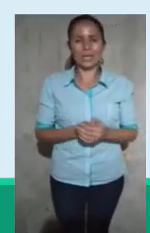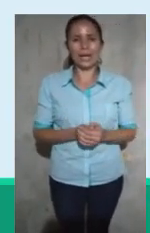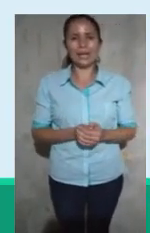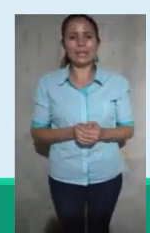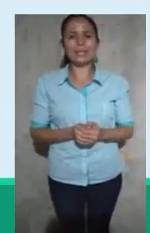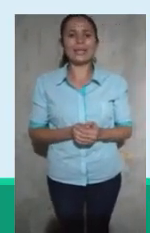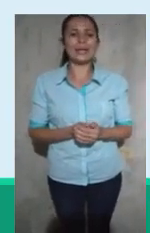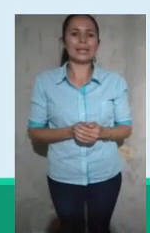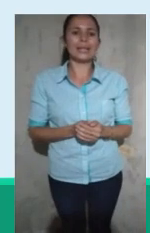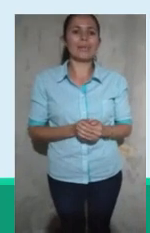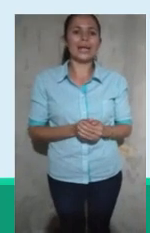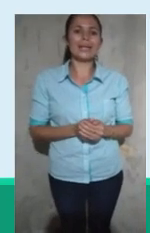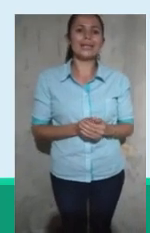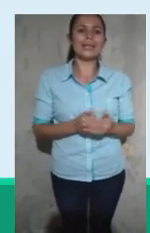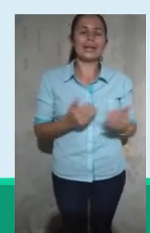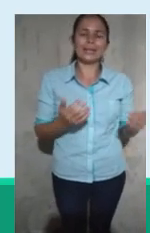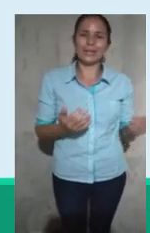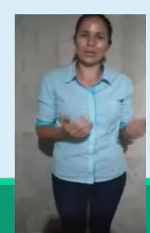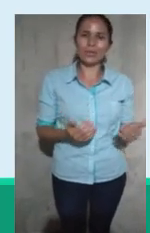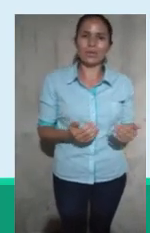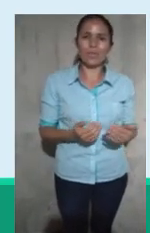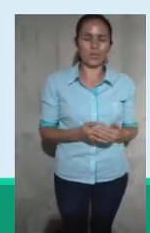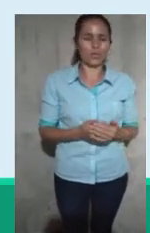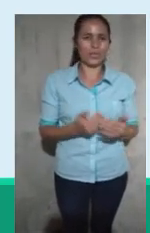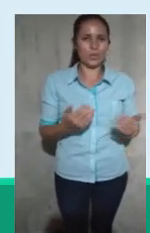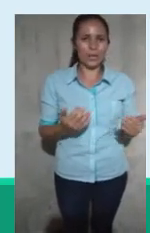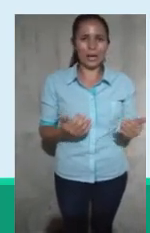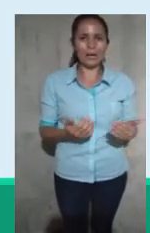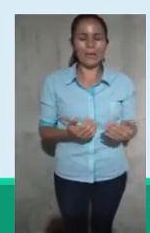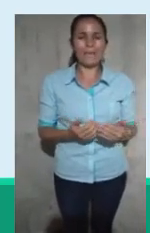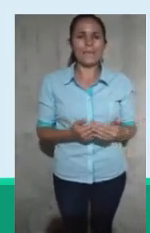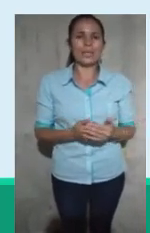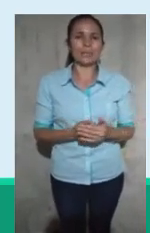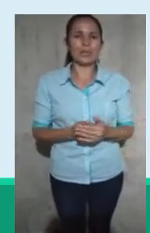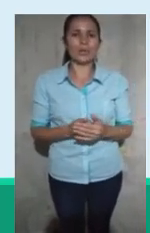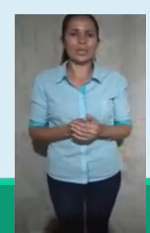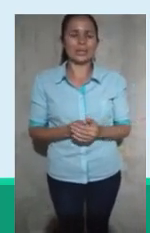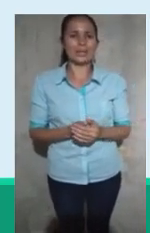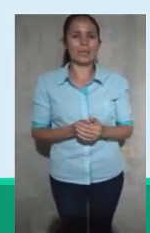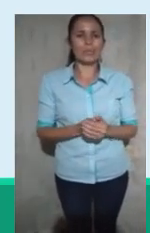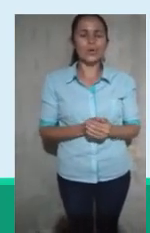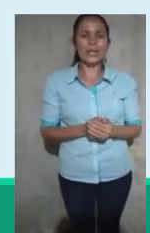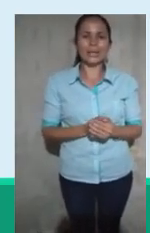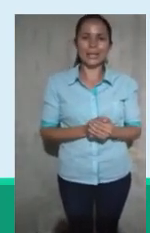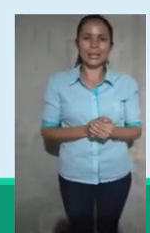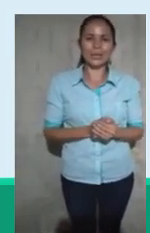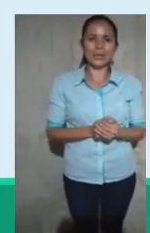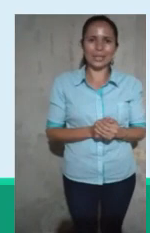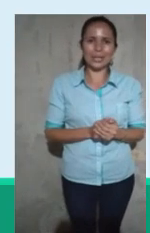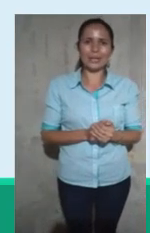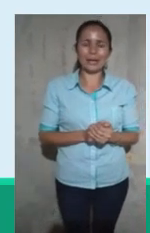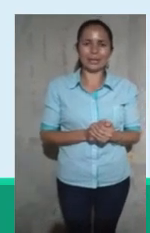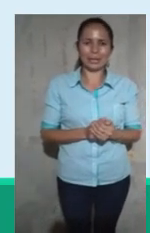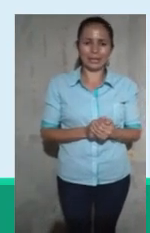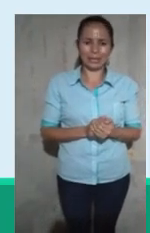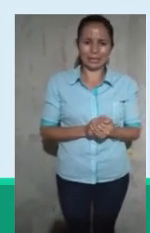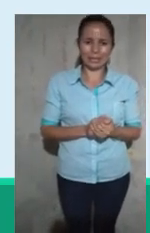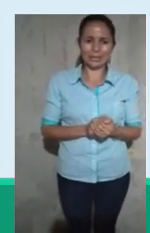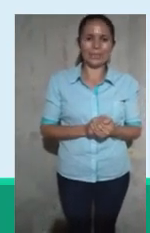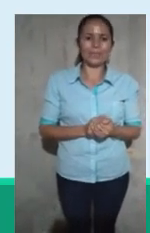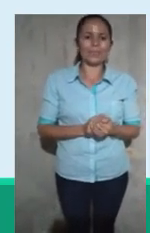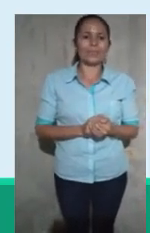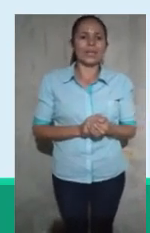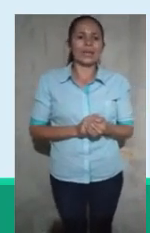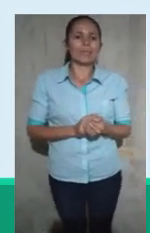ciencias sociales y el tema es selección profesional. Espero que estén muy atentos y